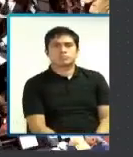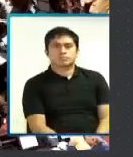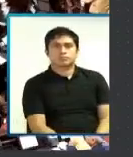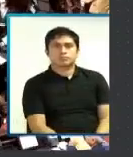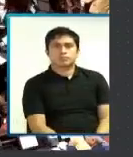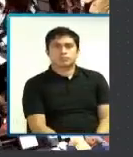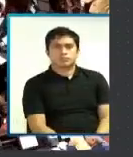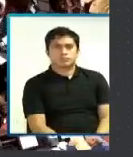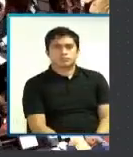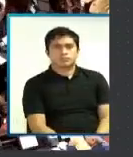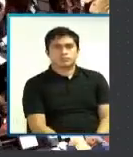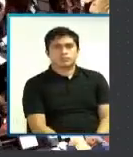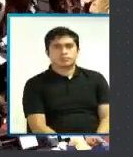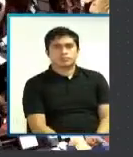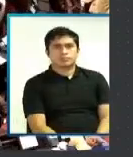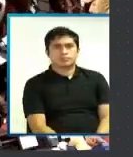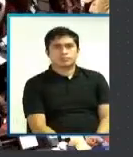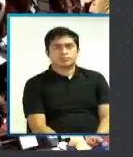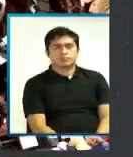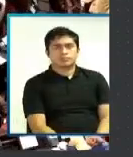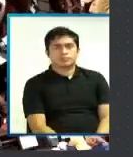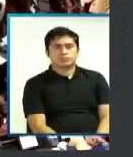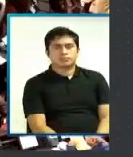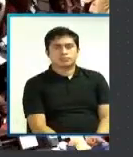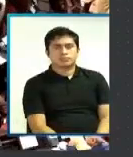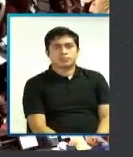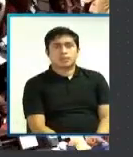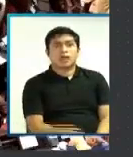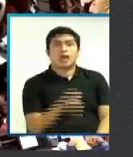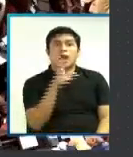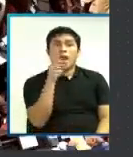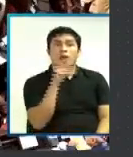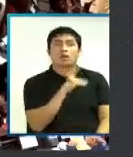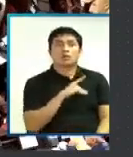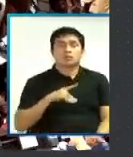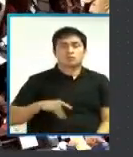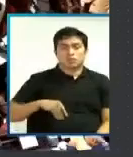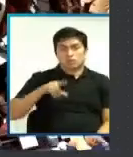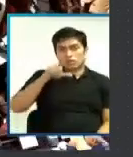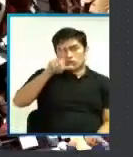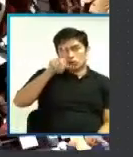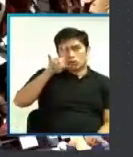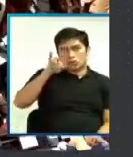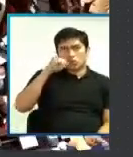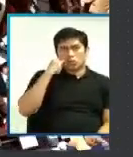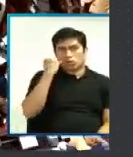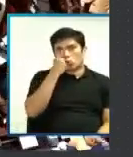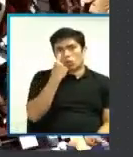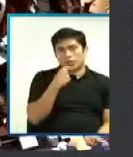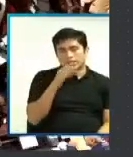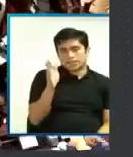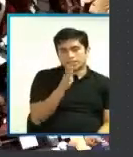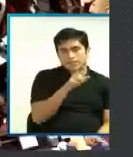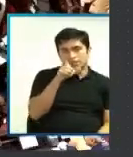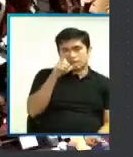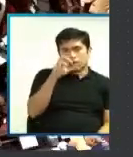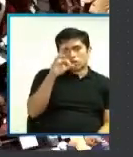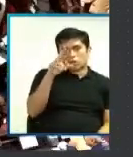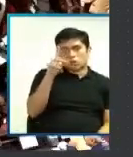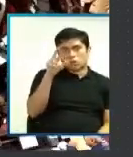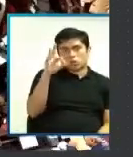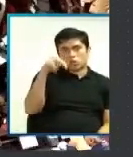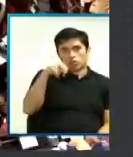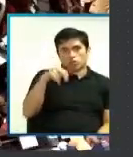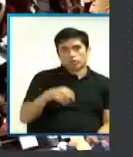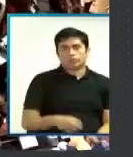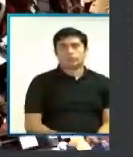la CC. Y además también hay que recordar que estarán conociendo objeciones a la ley de ciberdelincuencia que la semana